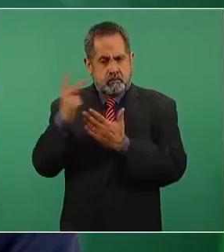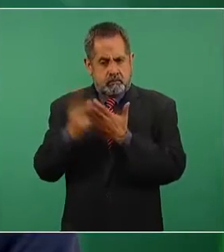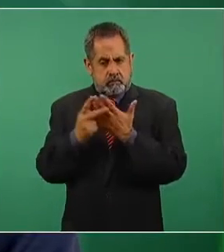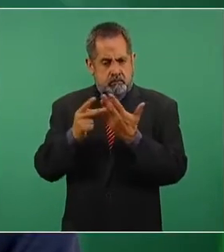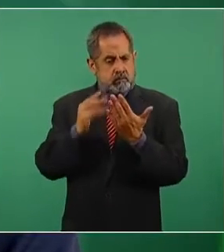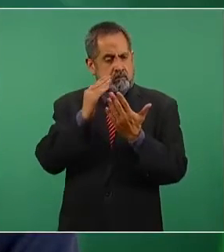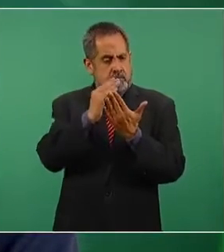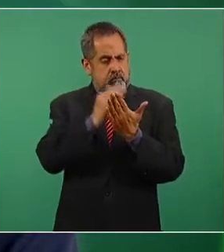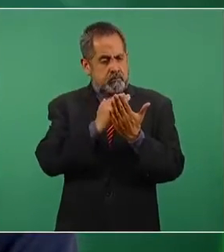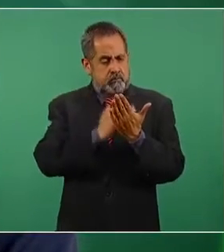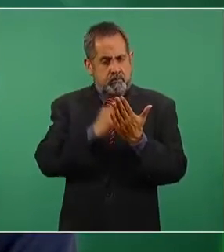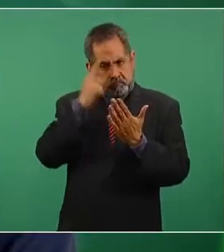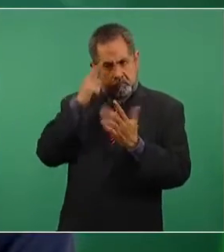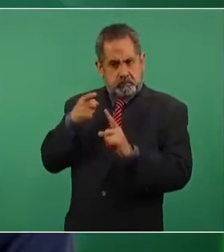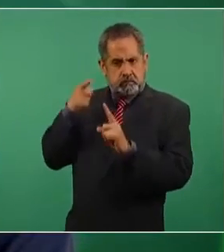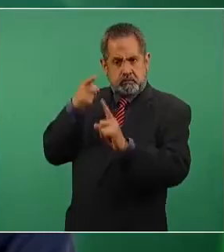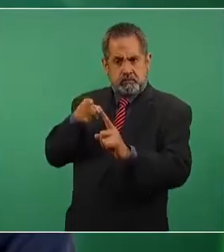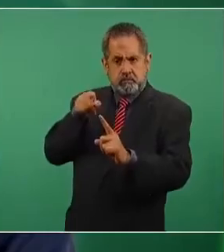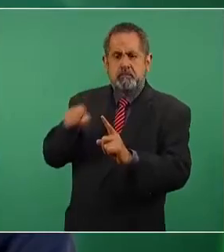este propósito.